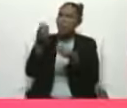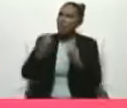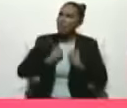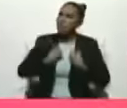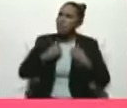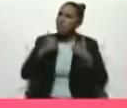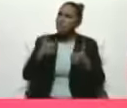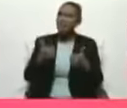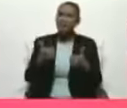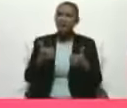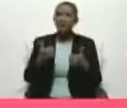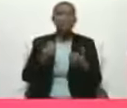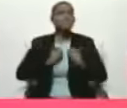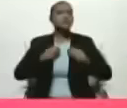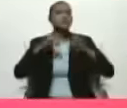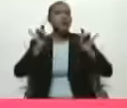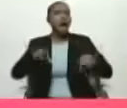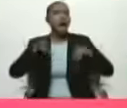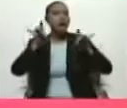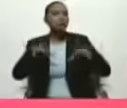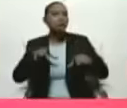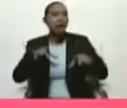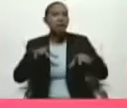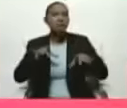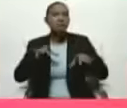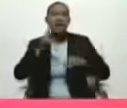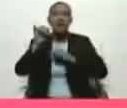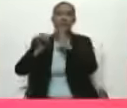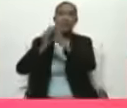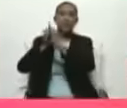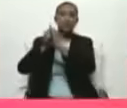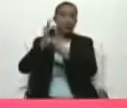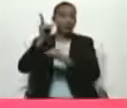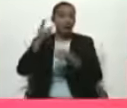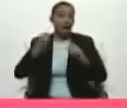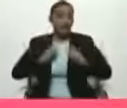En Austria, ¿y de qué viven? ¿O acaso la vida ya la regalan?